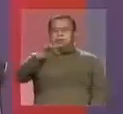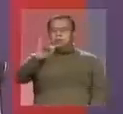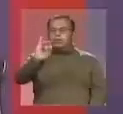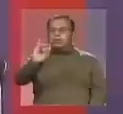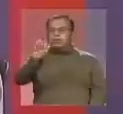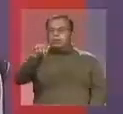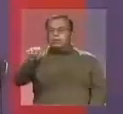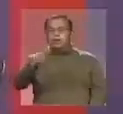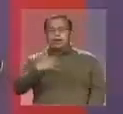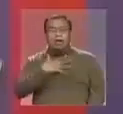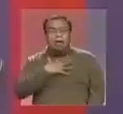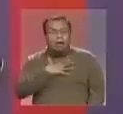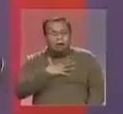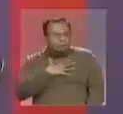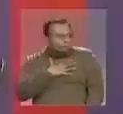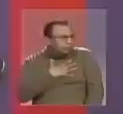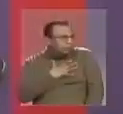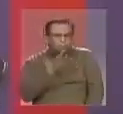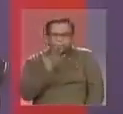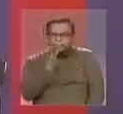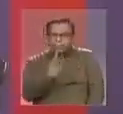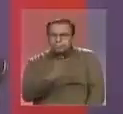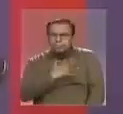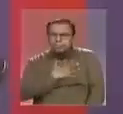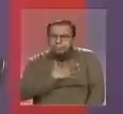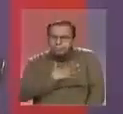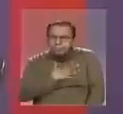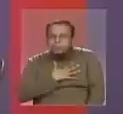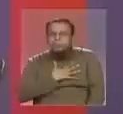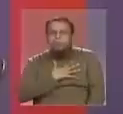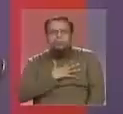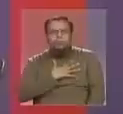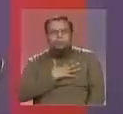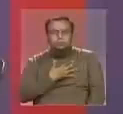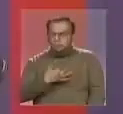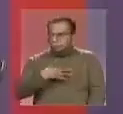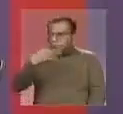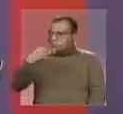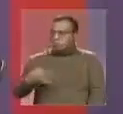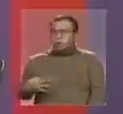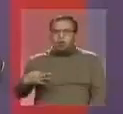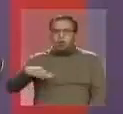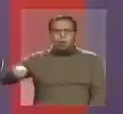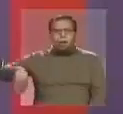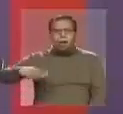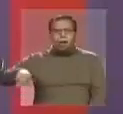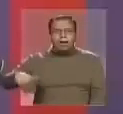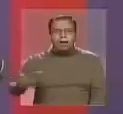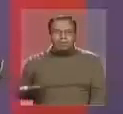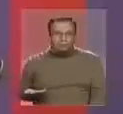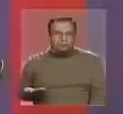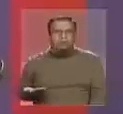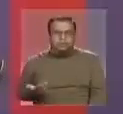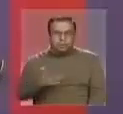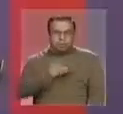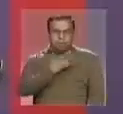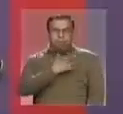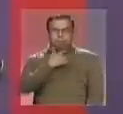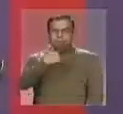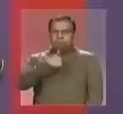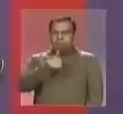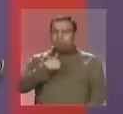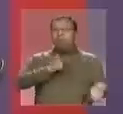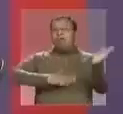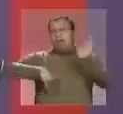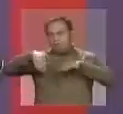como pobrecitos, digamos, no tienen dignidad, que es lo que, digamos, siento yo que en